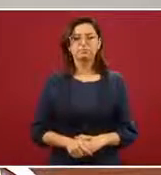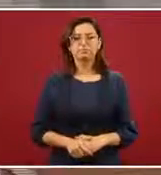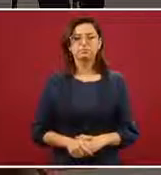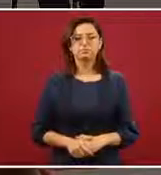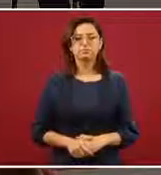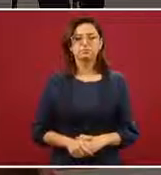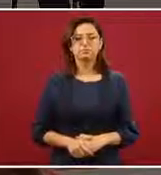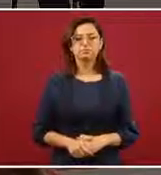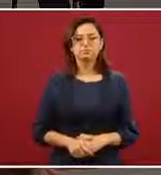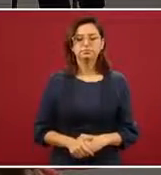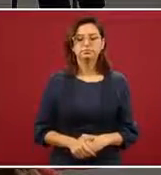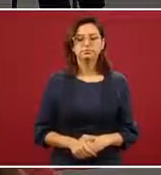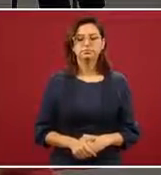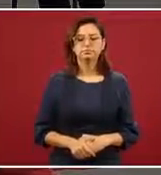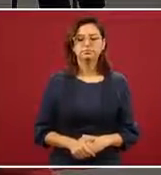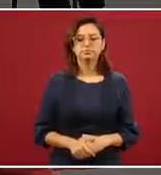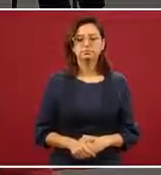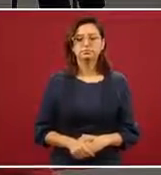La